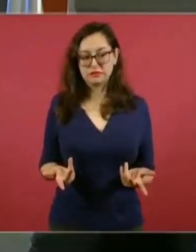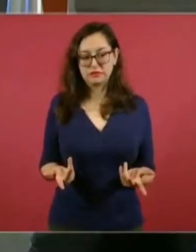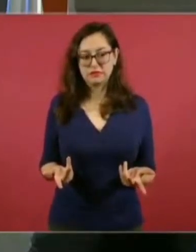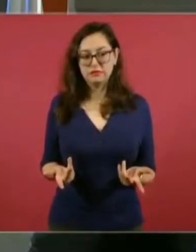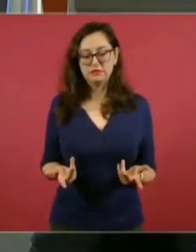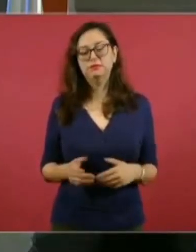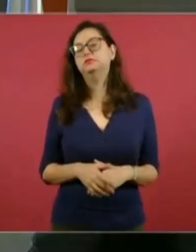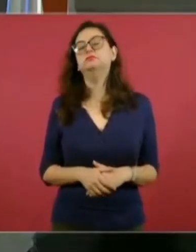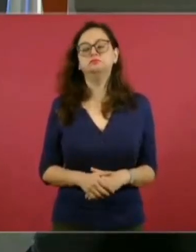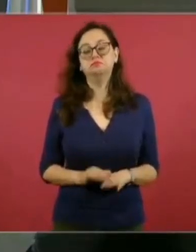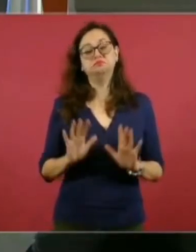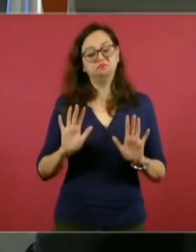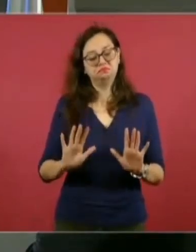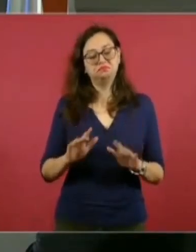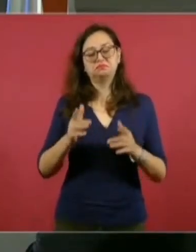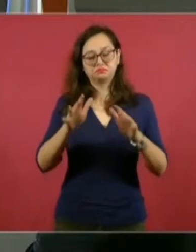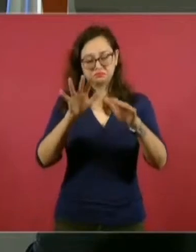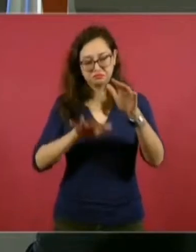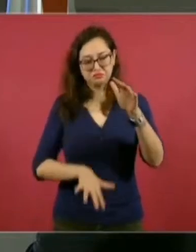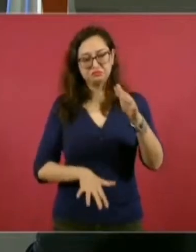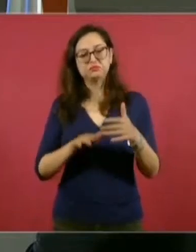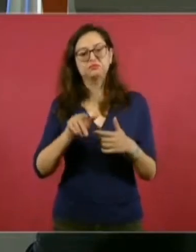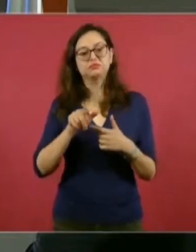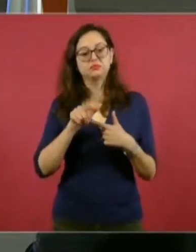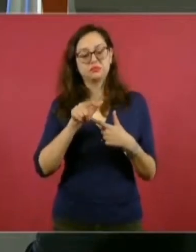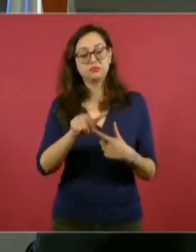Quien se encontraba en Iguala